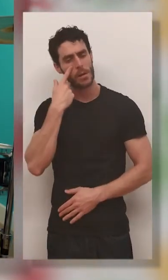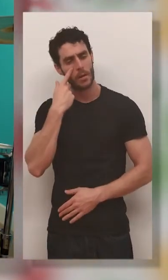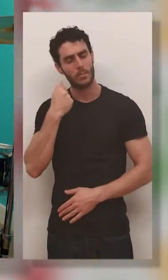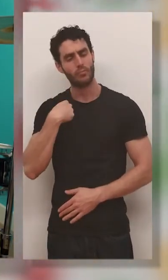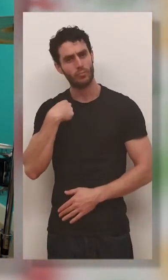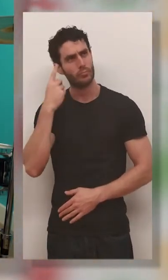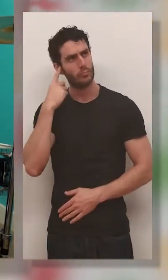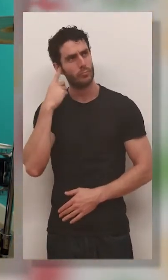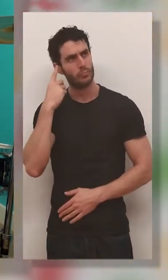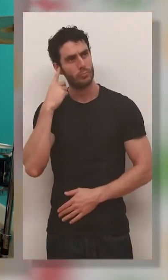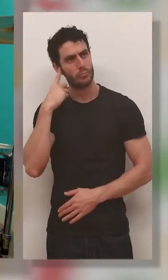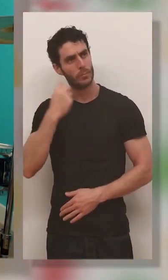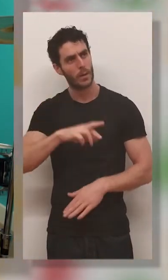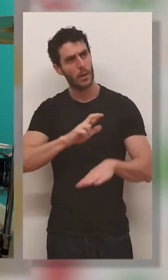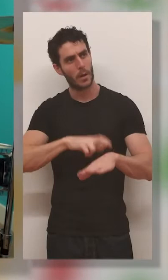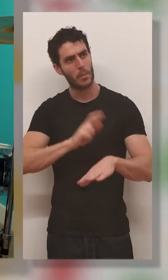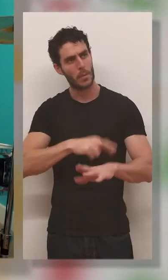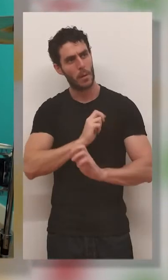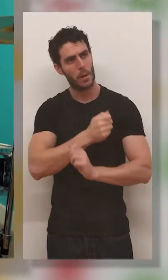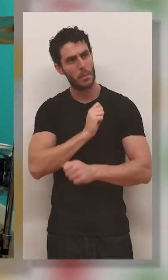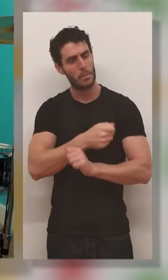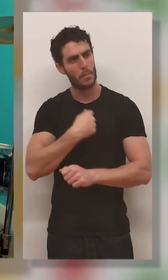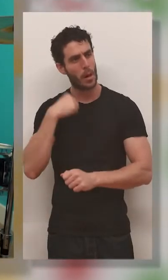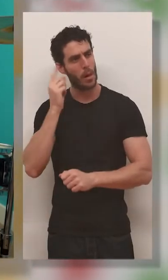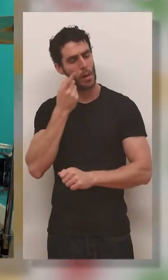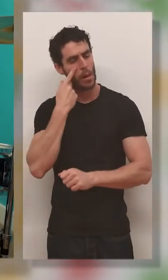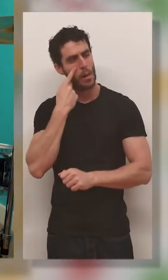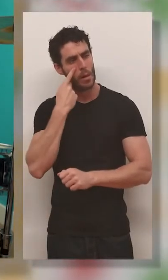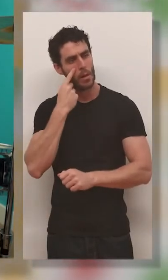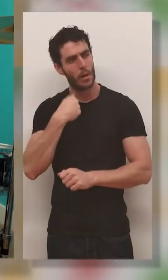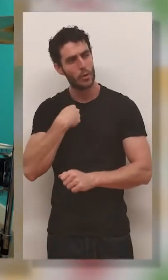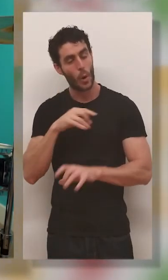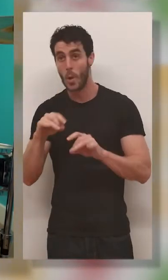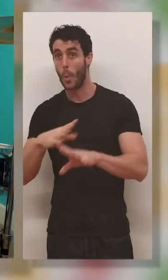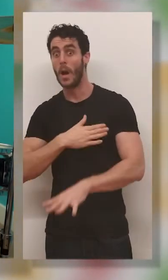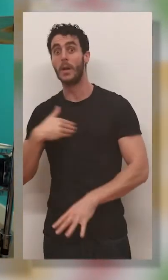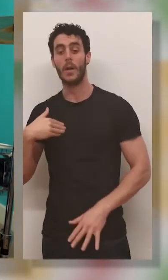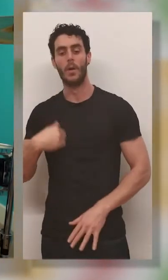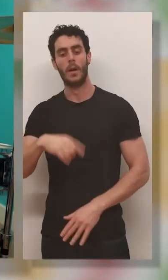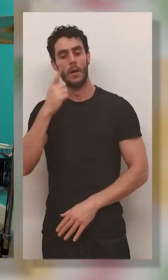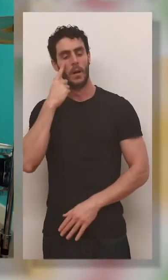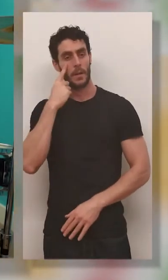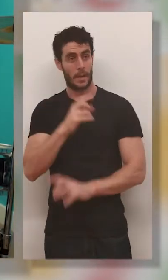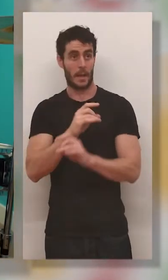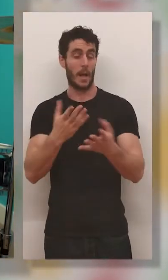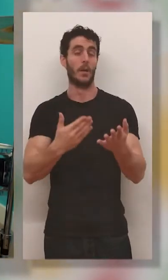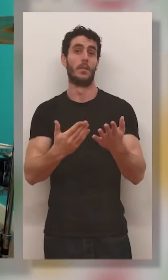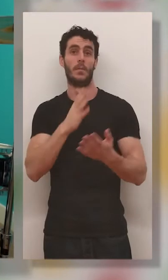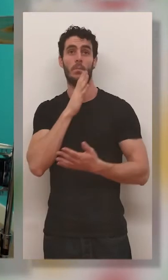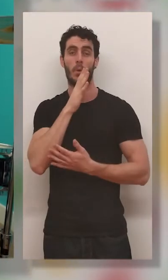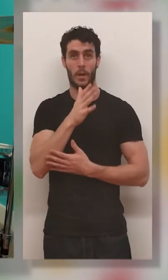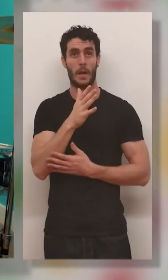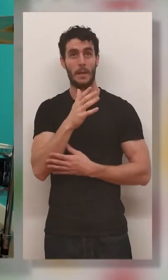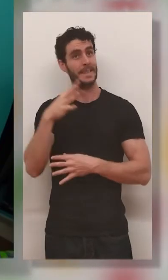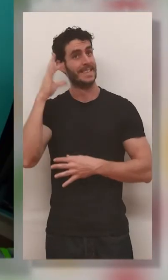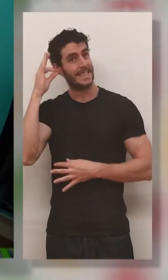cuenta de los ritmos de la batería y dije, yo también quiero hacer esto, ¿no? A ver si puedo... Y como había como